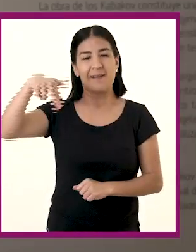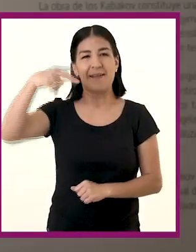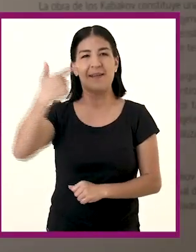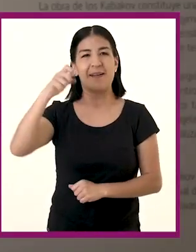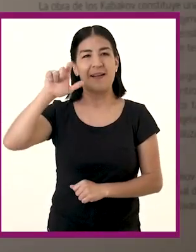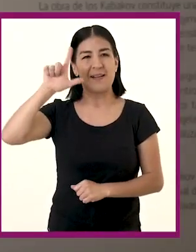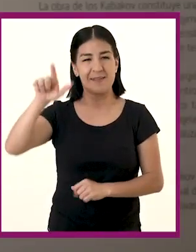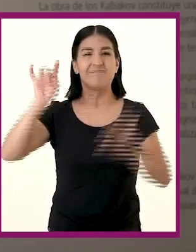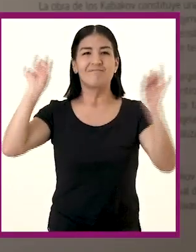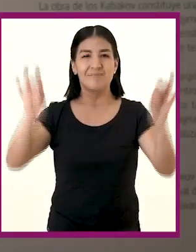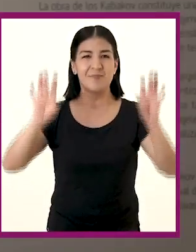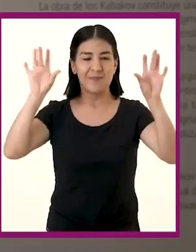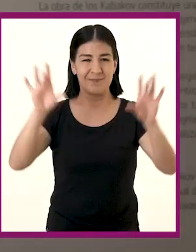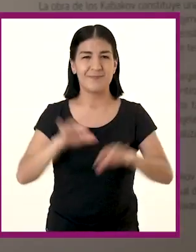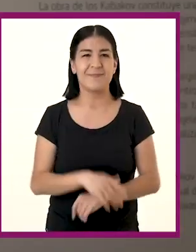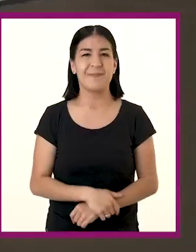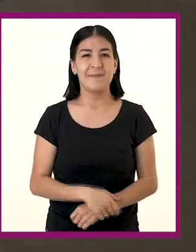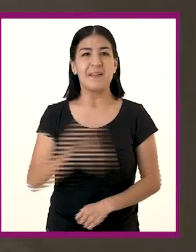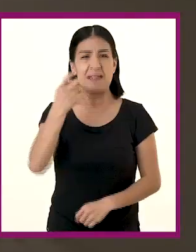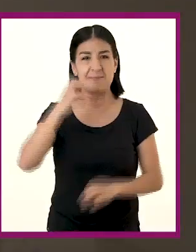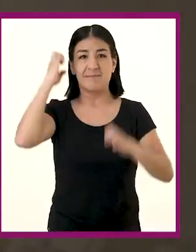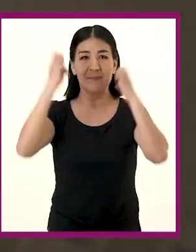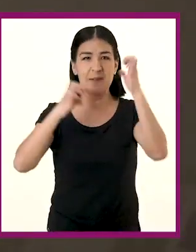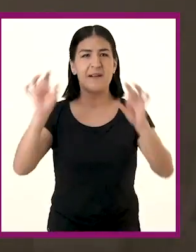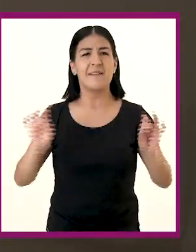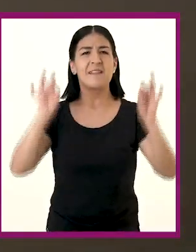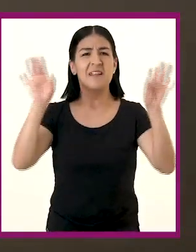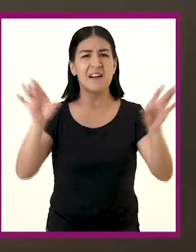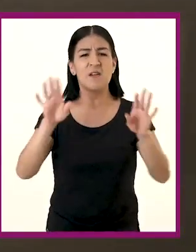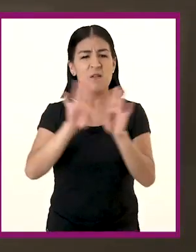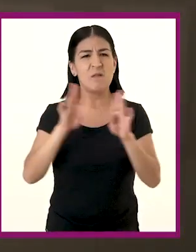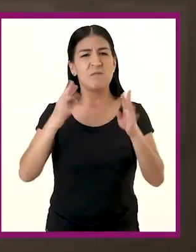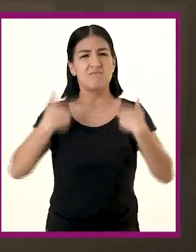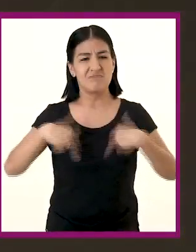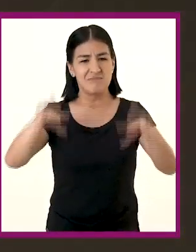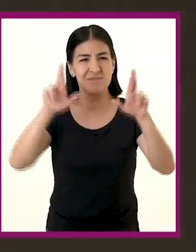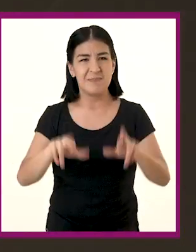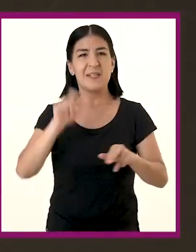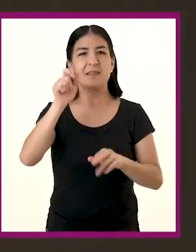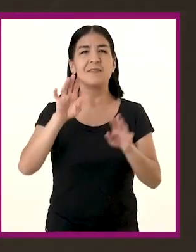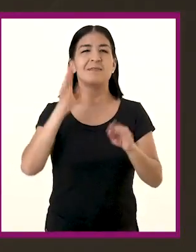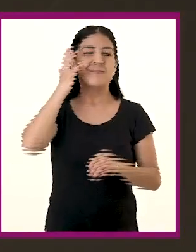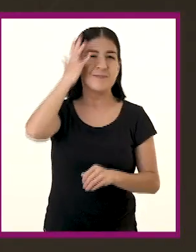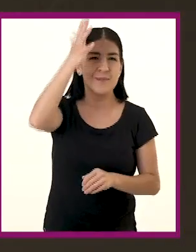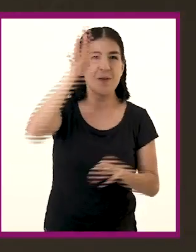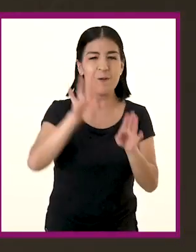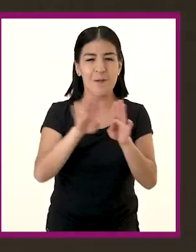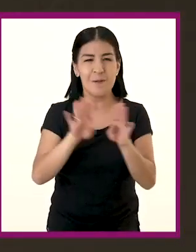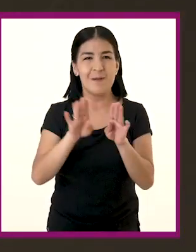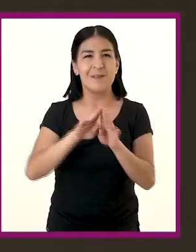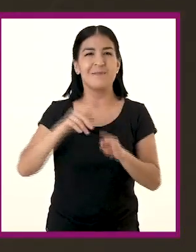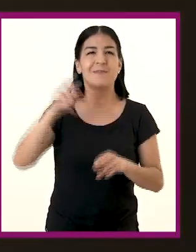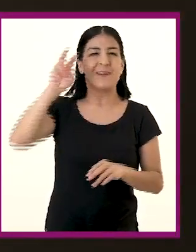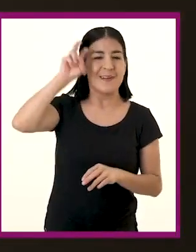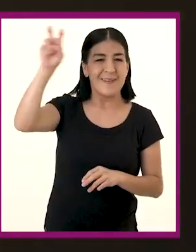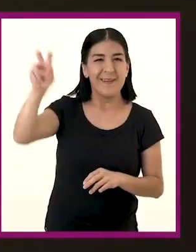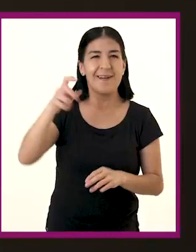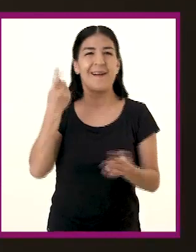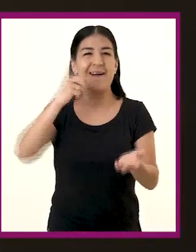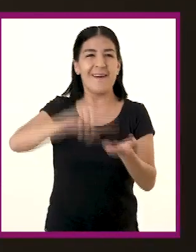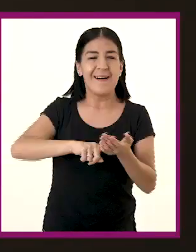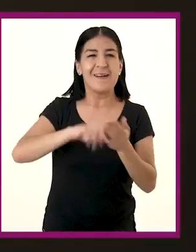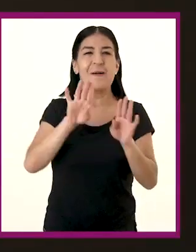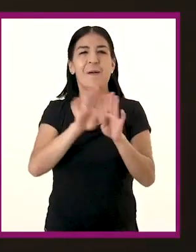Angelología, Utopía y Ángeles. En esta exposición, los ángeles representan una metáfora de la creatividad y la